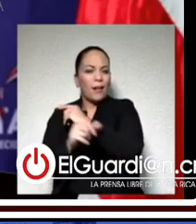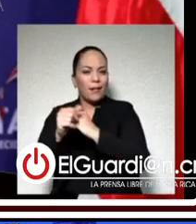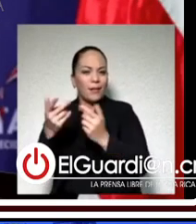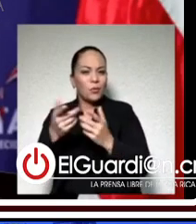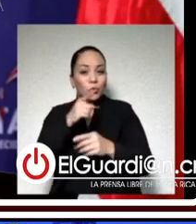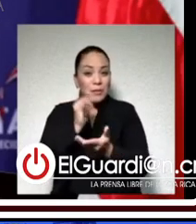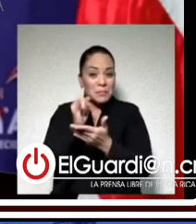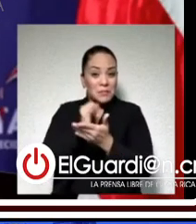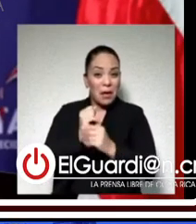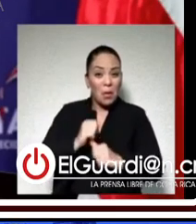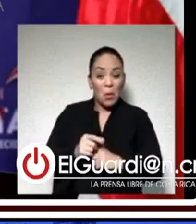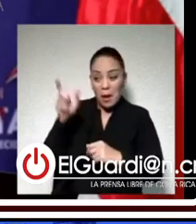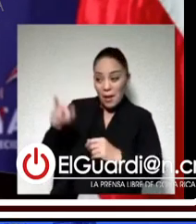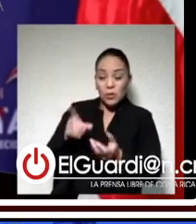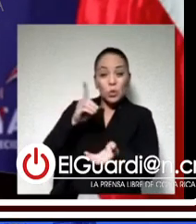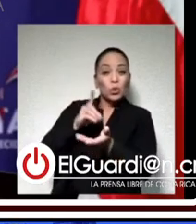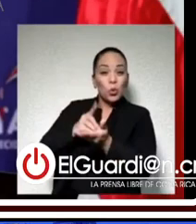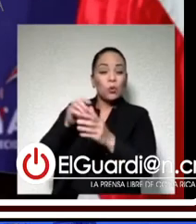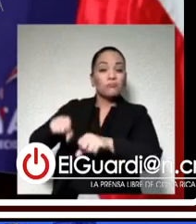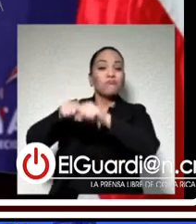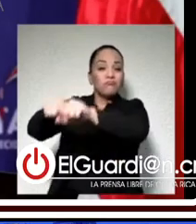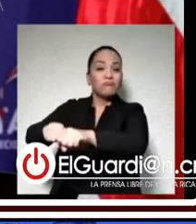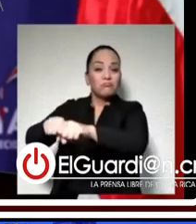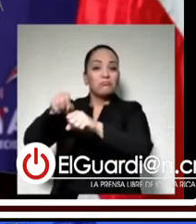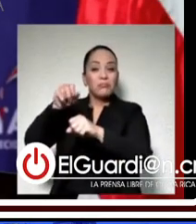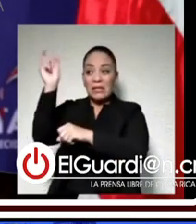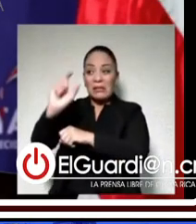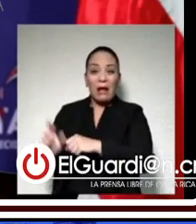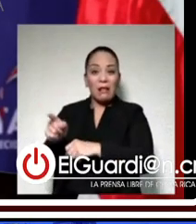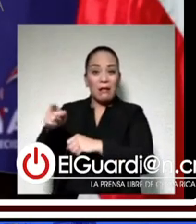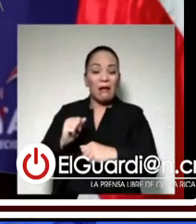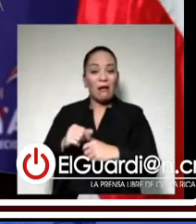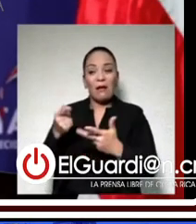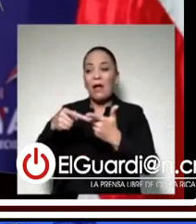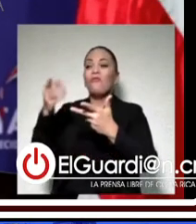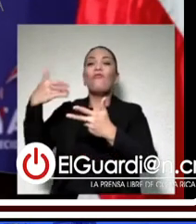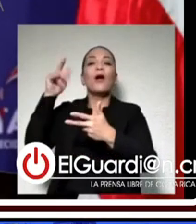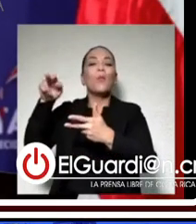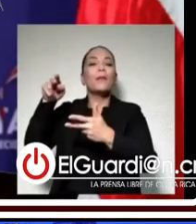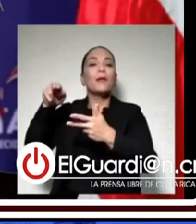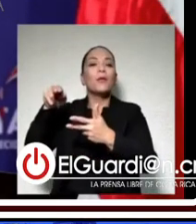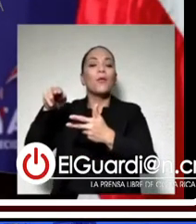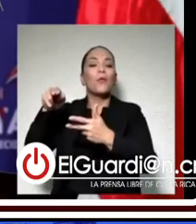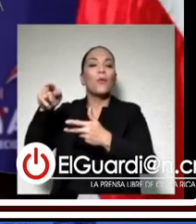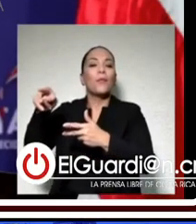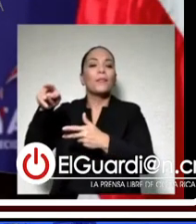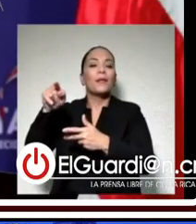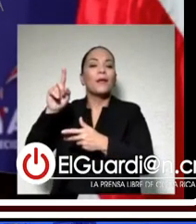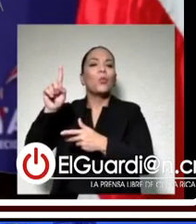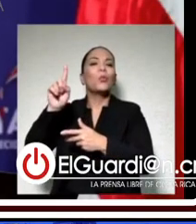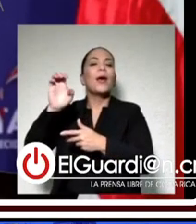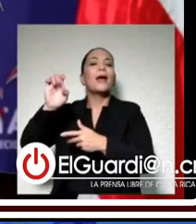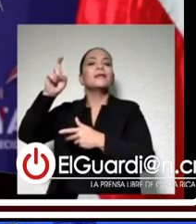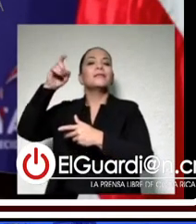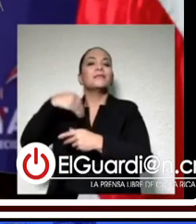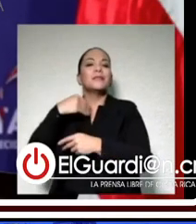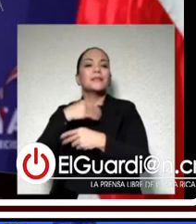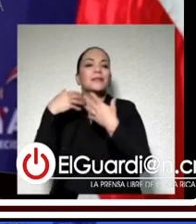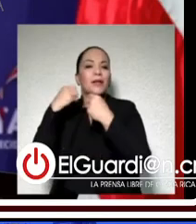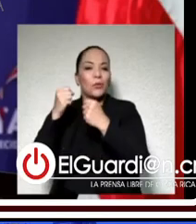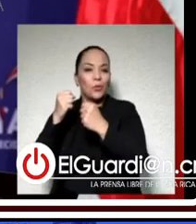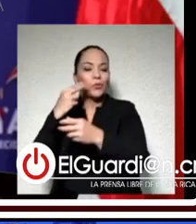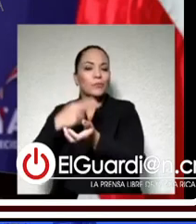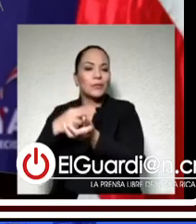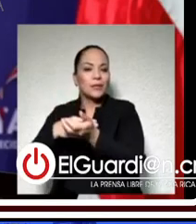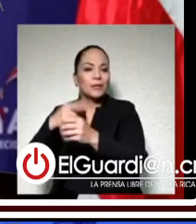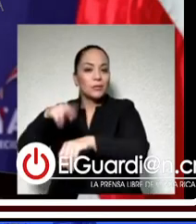No. No, no, eso no importa. Si fue compañero o no de una exministra de salud en el